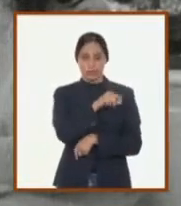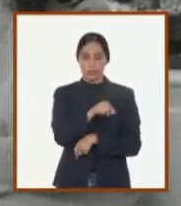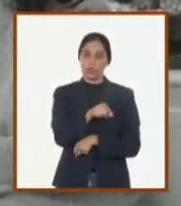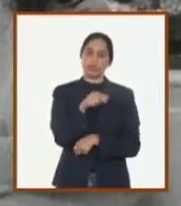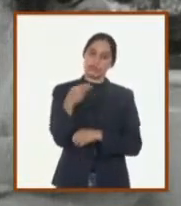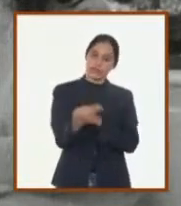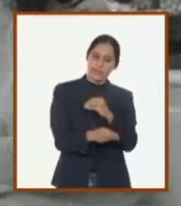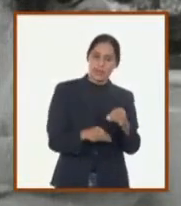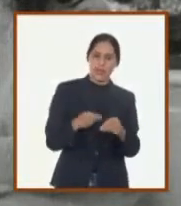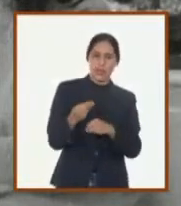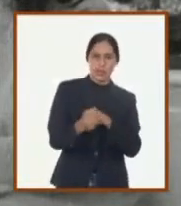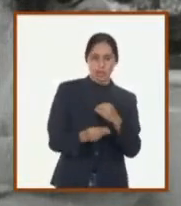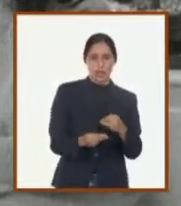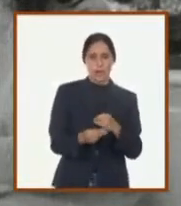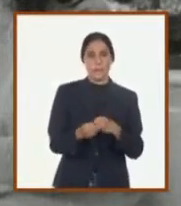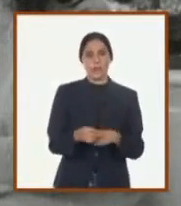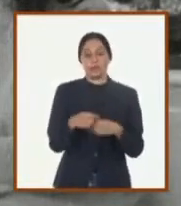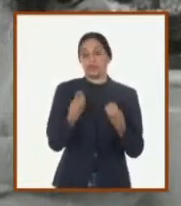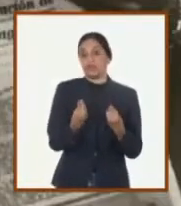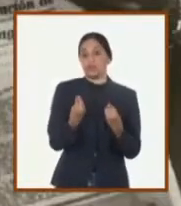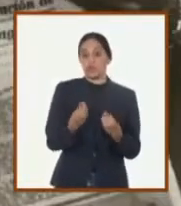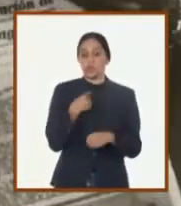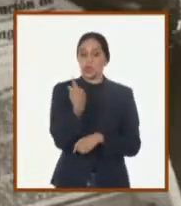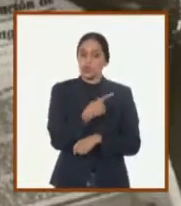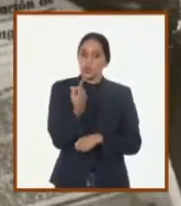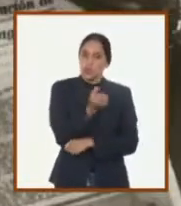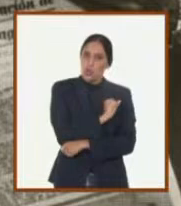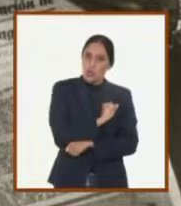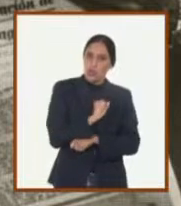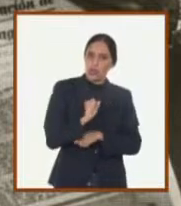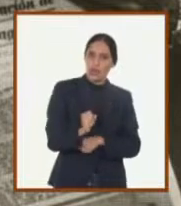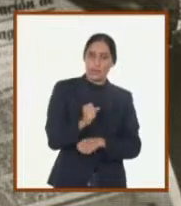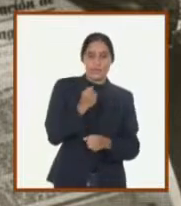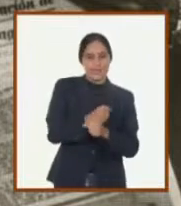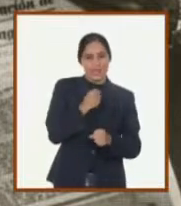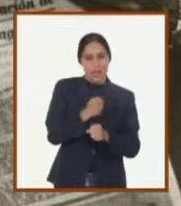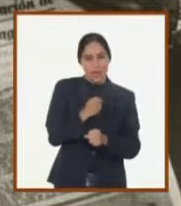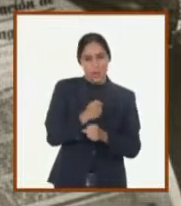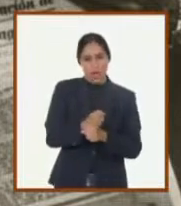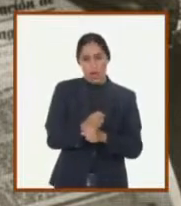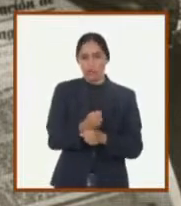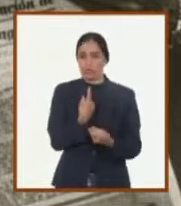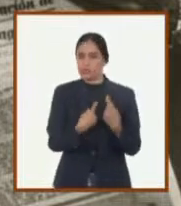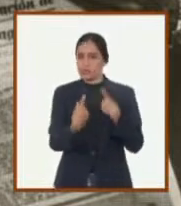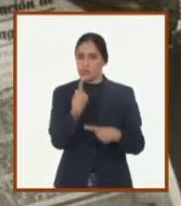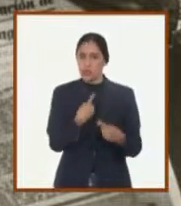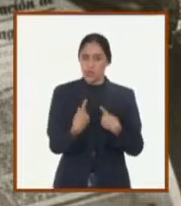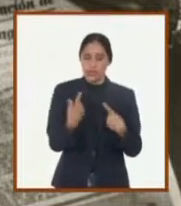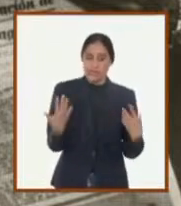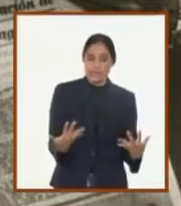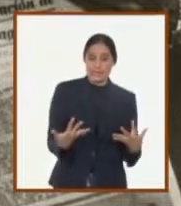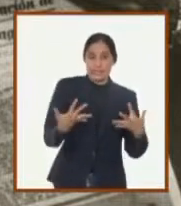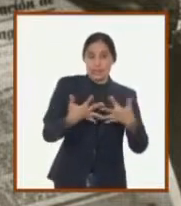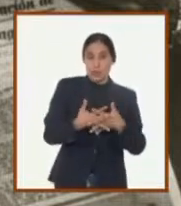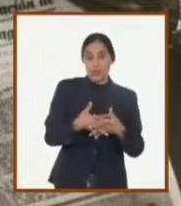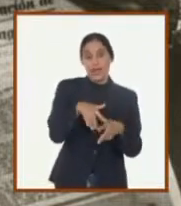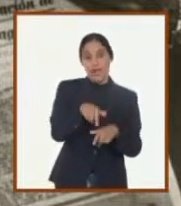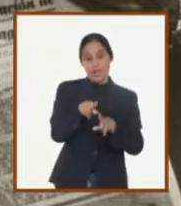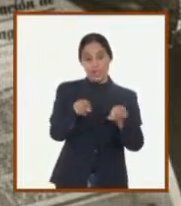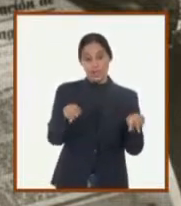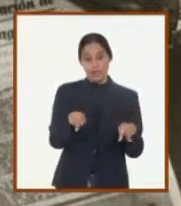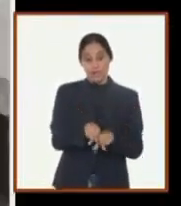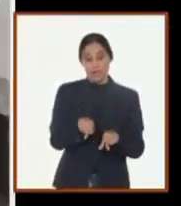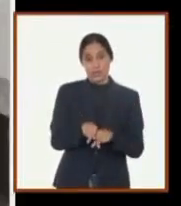como se se lograba abordar y las relaciones de la oficina También para